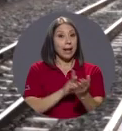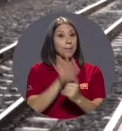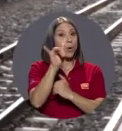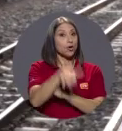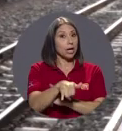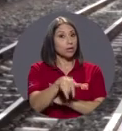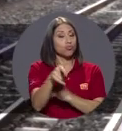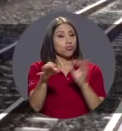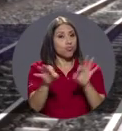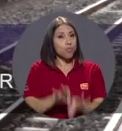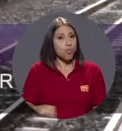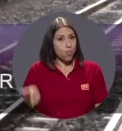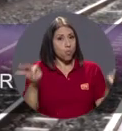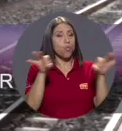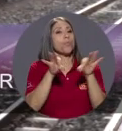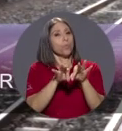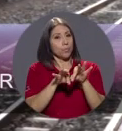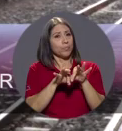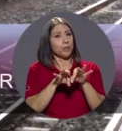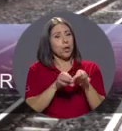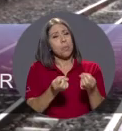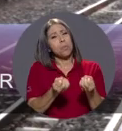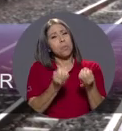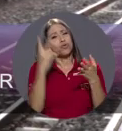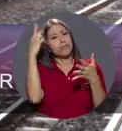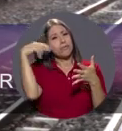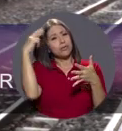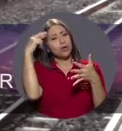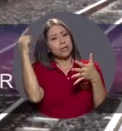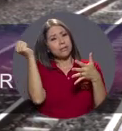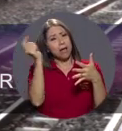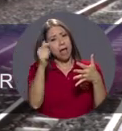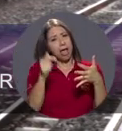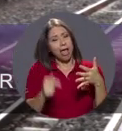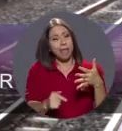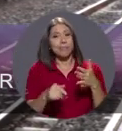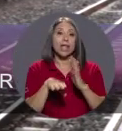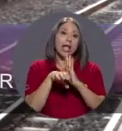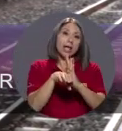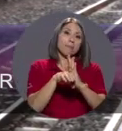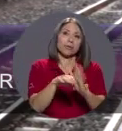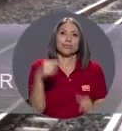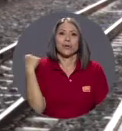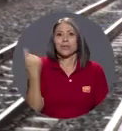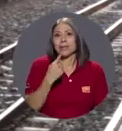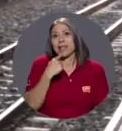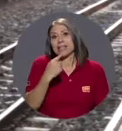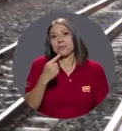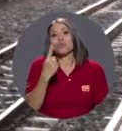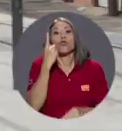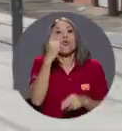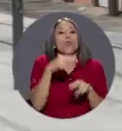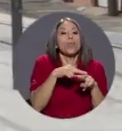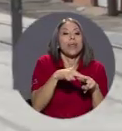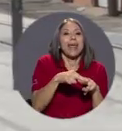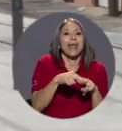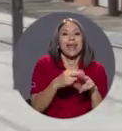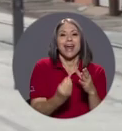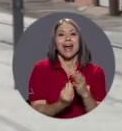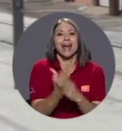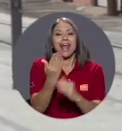Y el proyecto es sumamente importante por muchísimas razones. Como siempre decimos, un tren crea